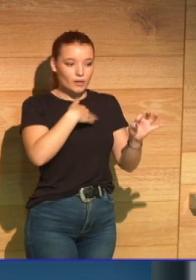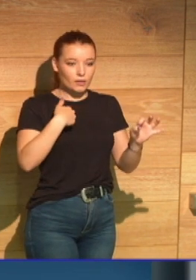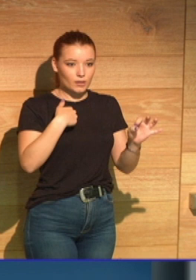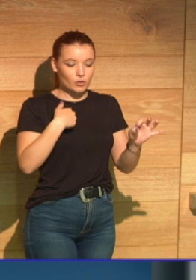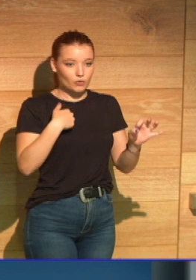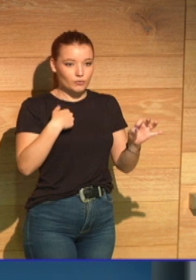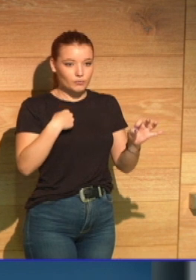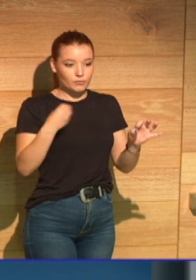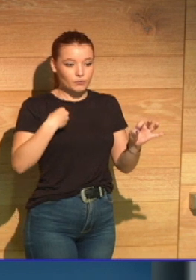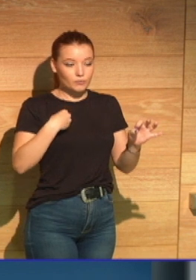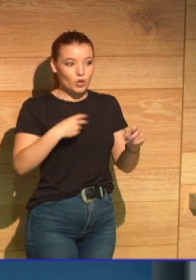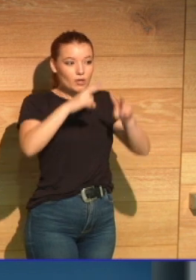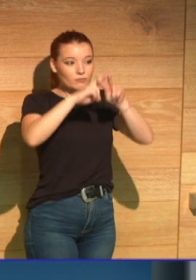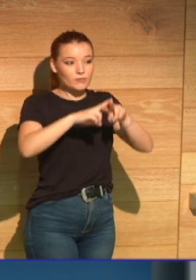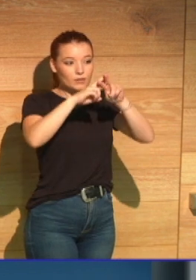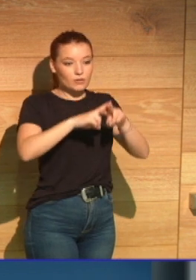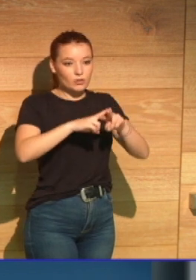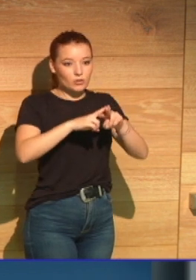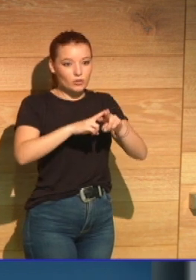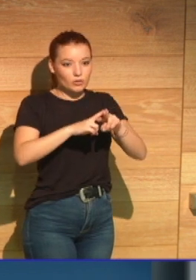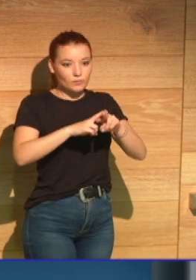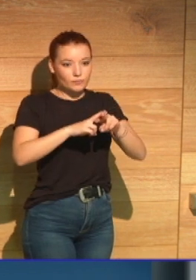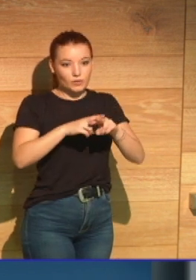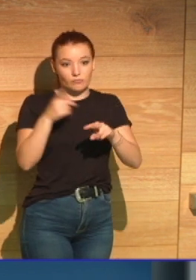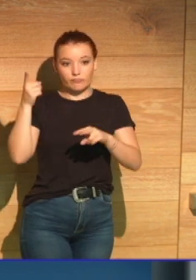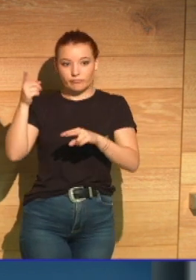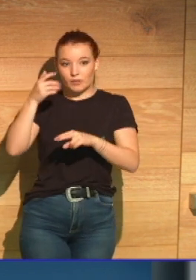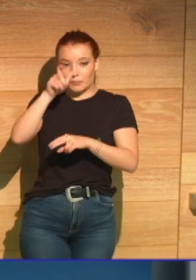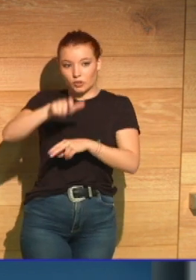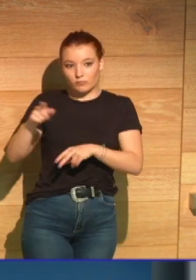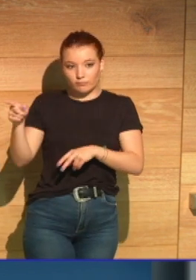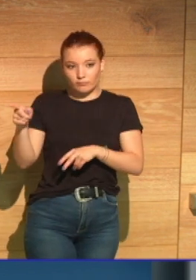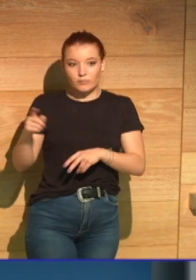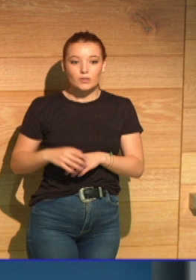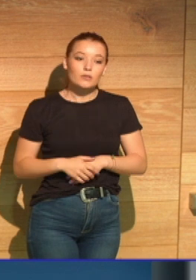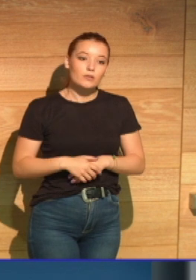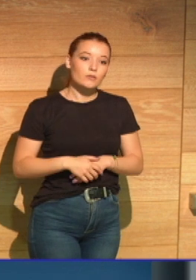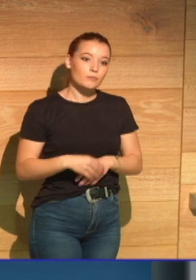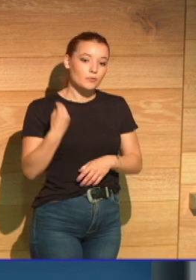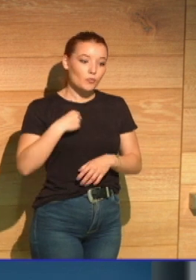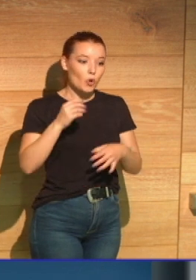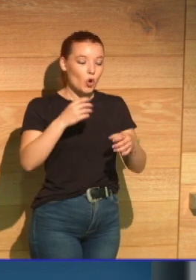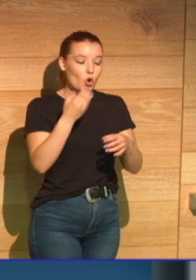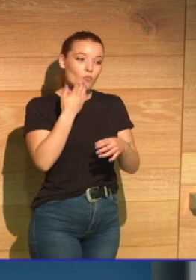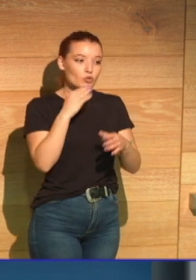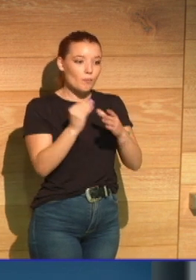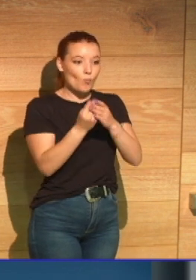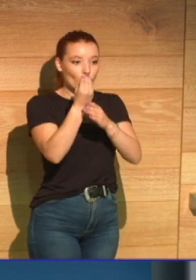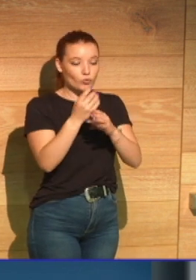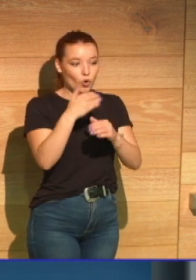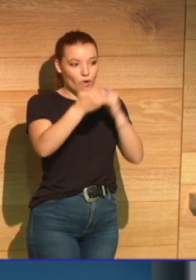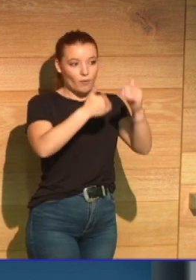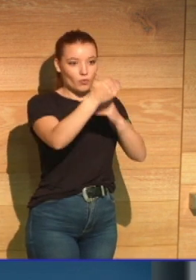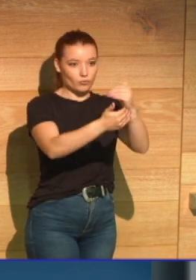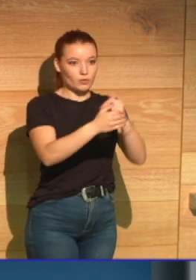poco la investigación de Schiffman sobre el meme en esta idea de este proyecto digital, este producto evolutivo que va cambiando a partir de las